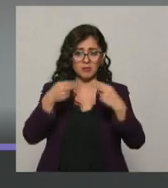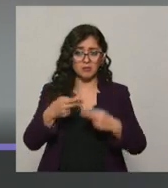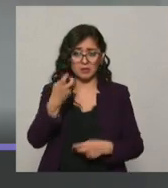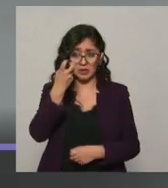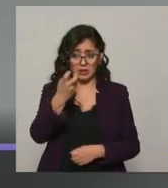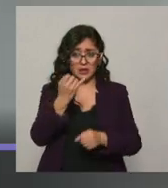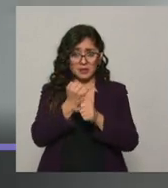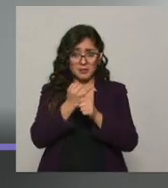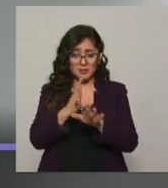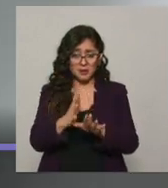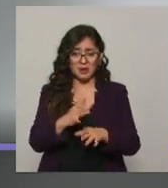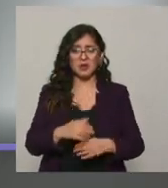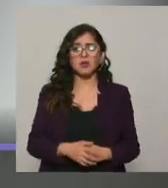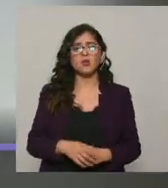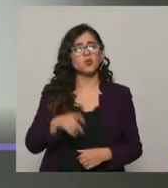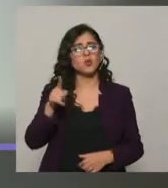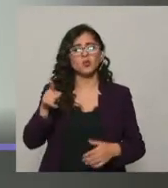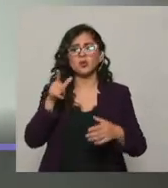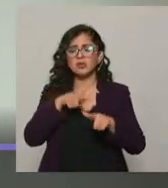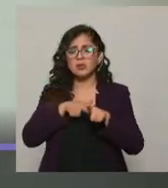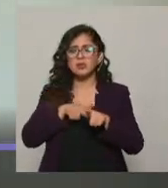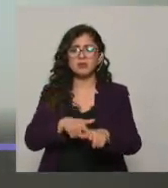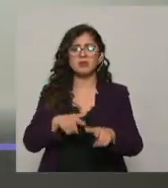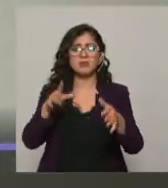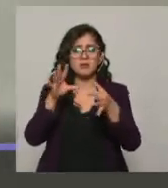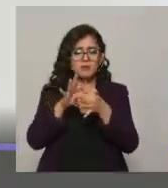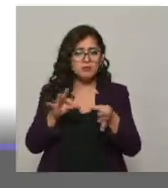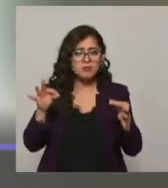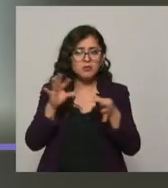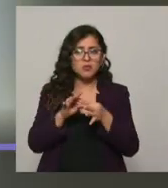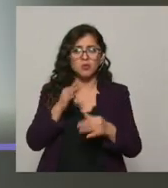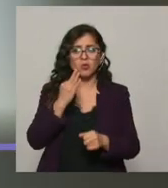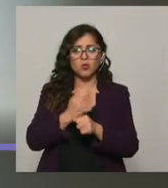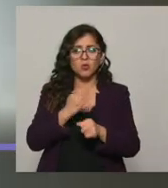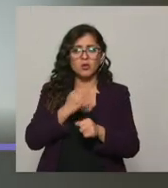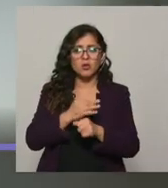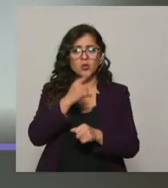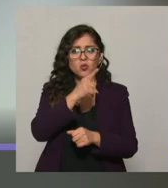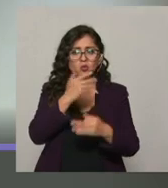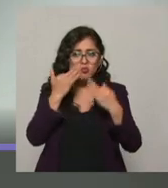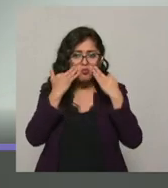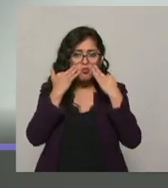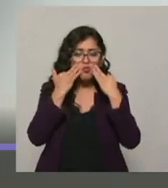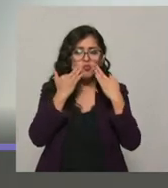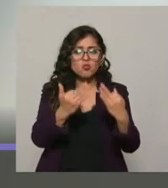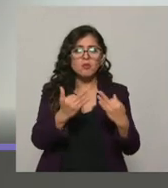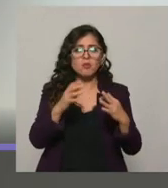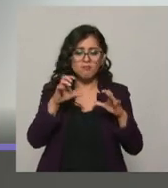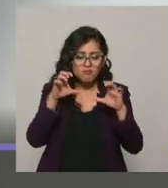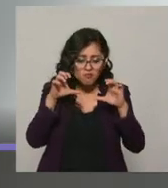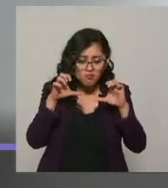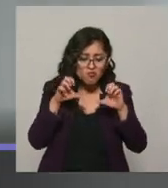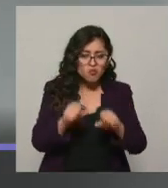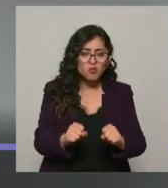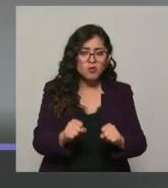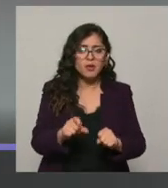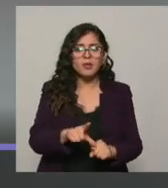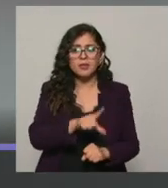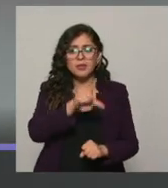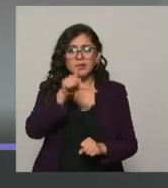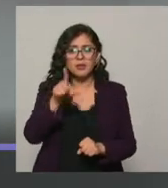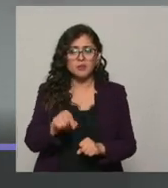Correcto. Sigue narrando. Entonces, como podemos ver, se detiene a este sujeto, lo